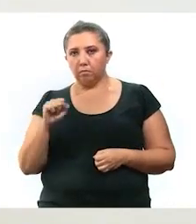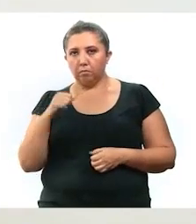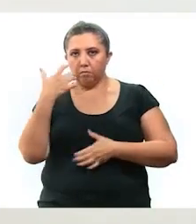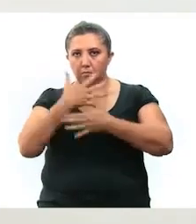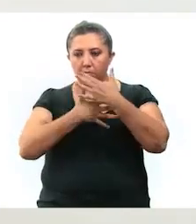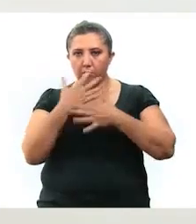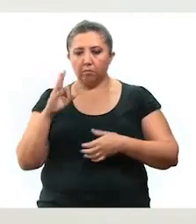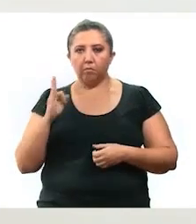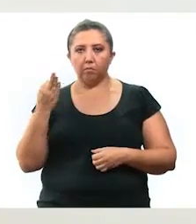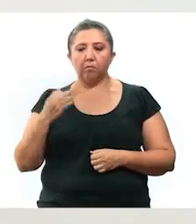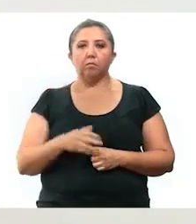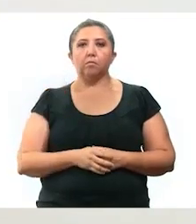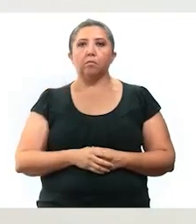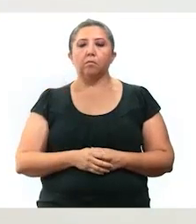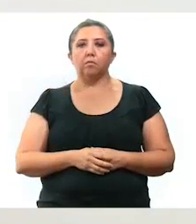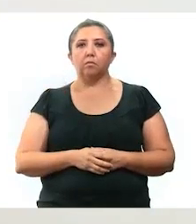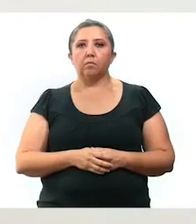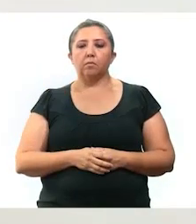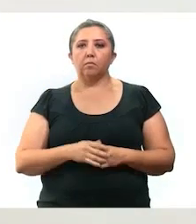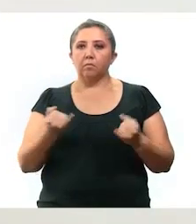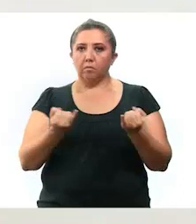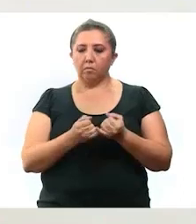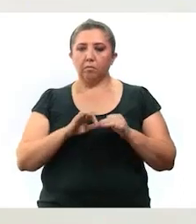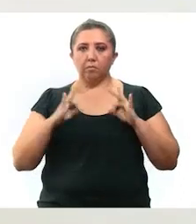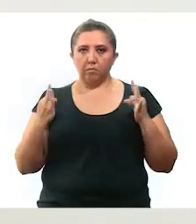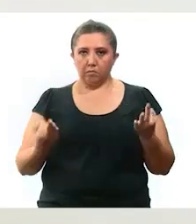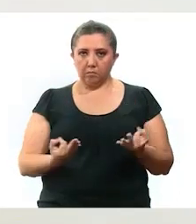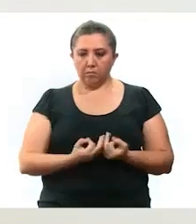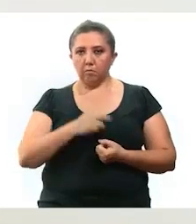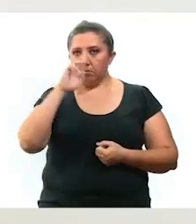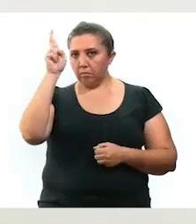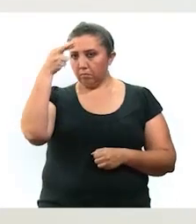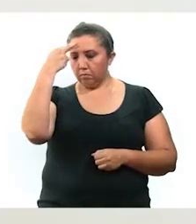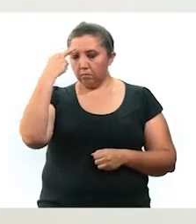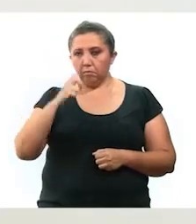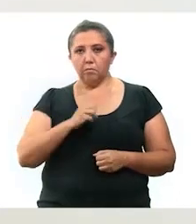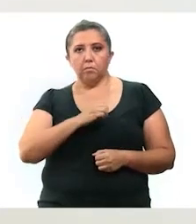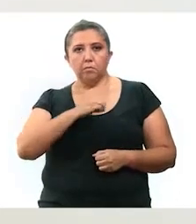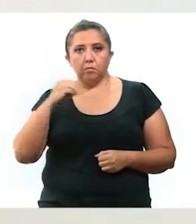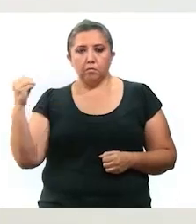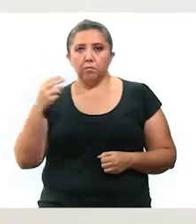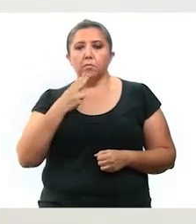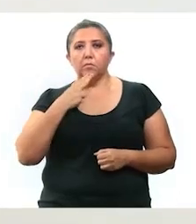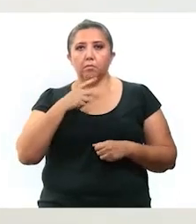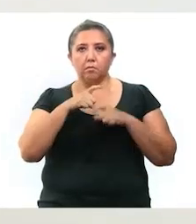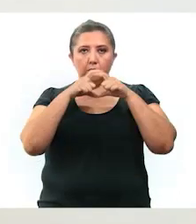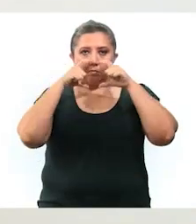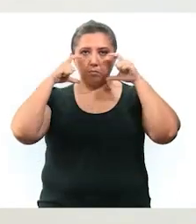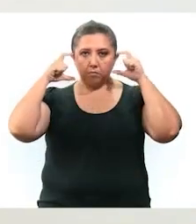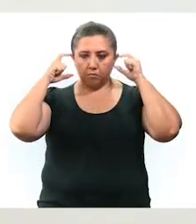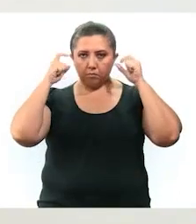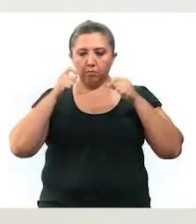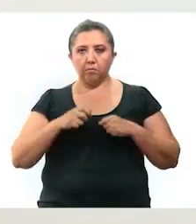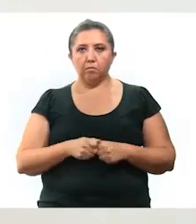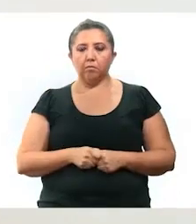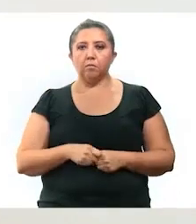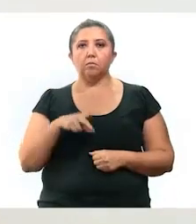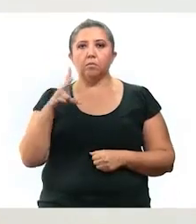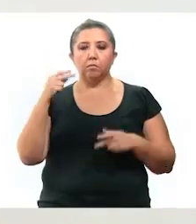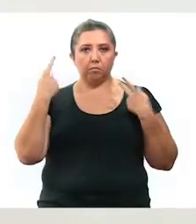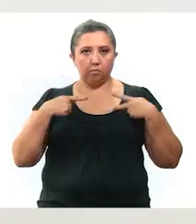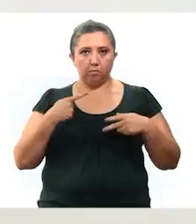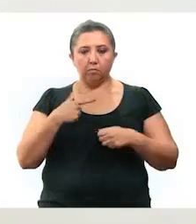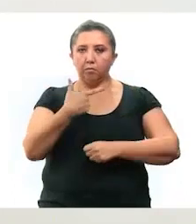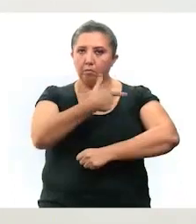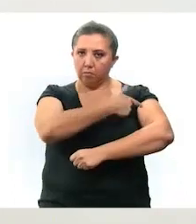el 15 de febrero. De igual manera, les recordamos que es obligatorio el uso de cubrebocas, incluso en